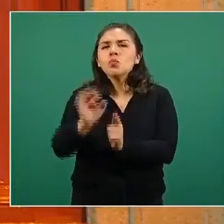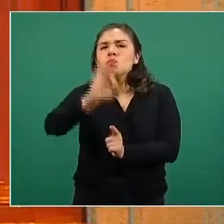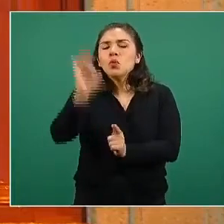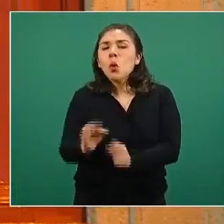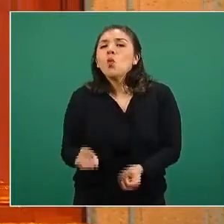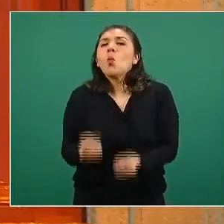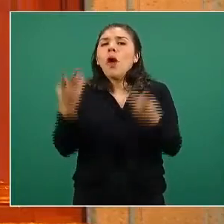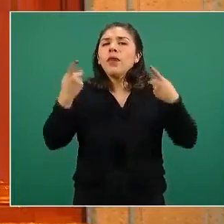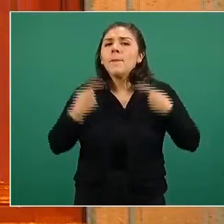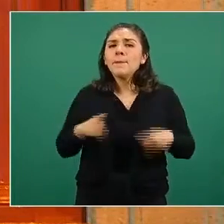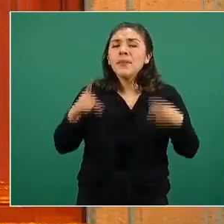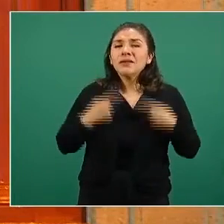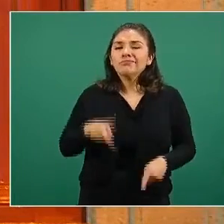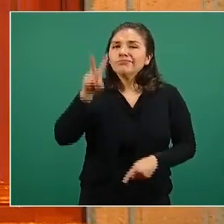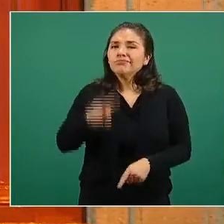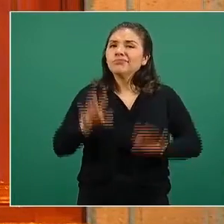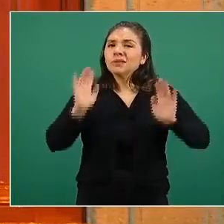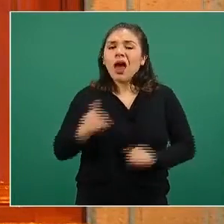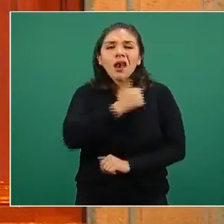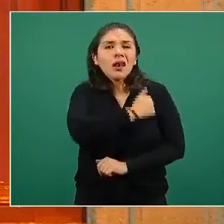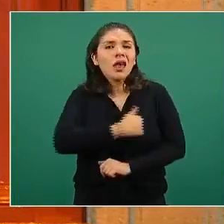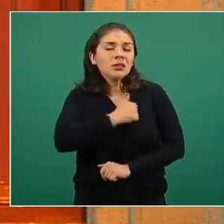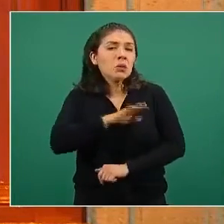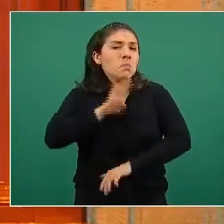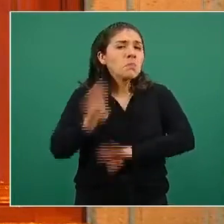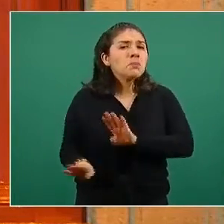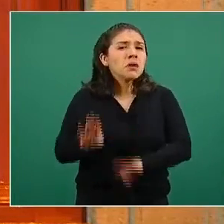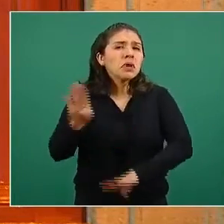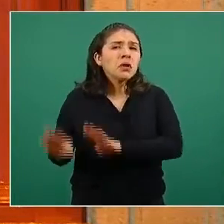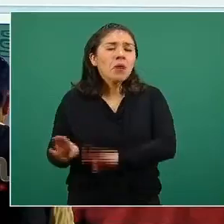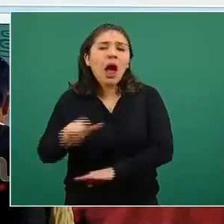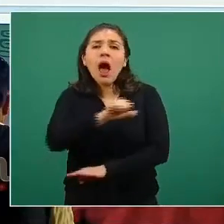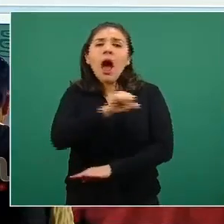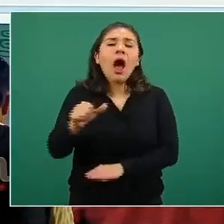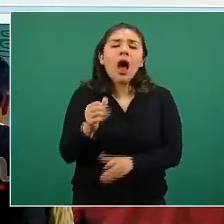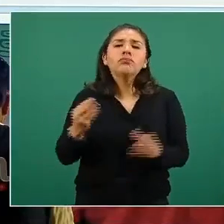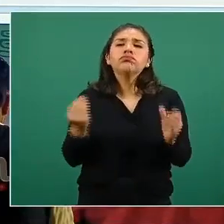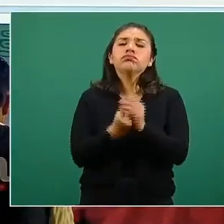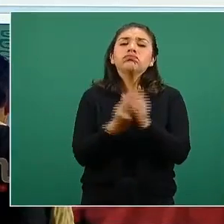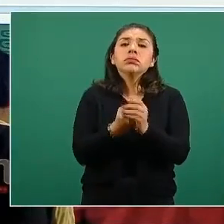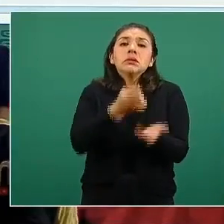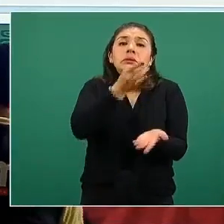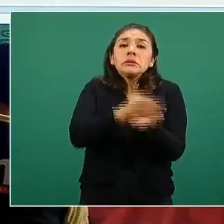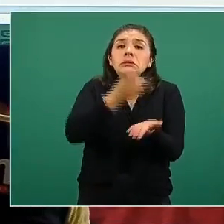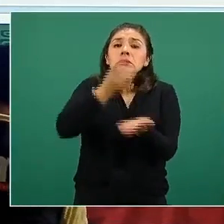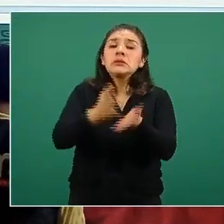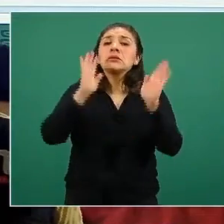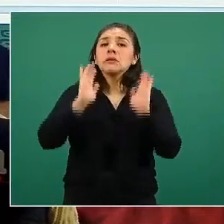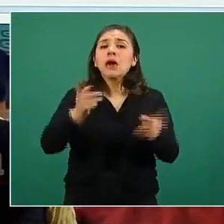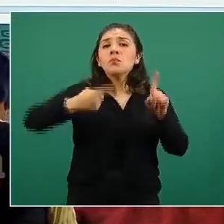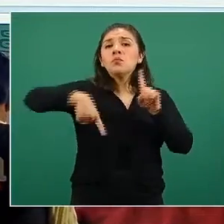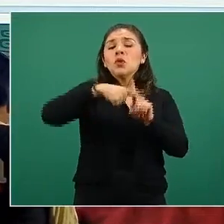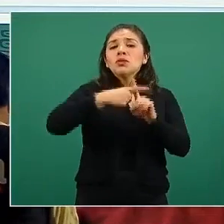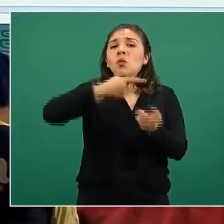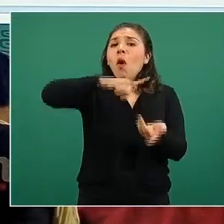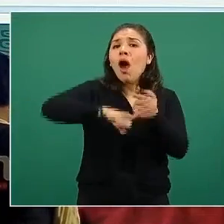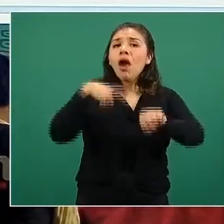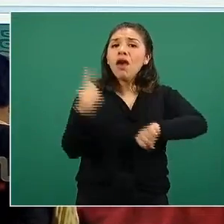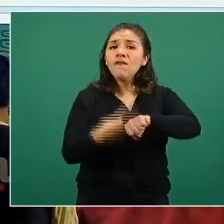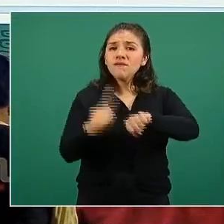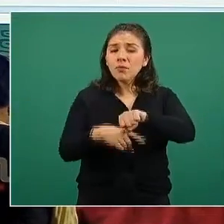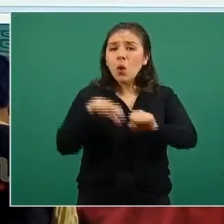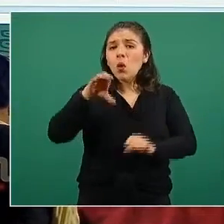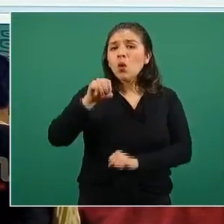de personas que lamentablemente han perdido la vida de todas aquellas que fueron confirmadas para la enfermedad, es decir,